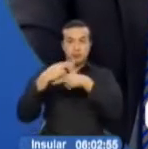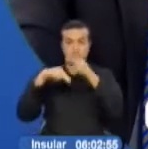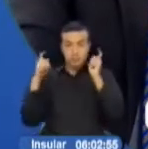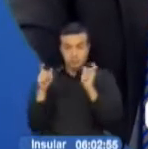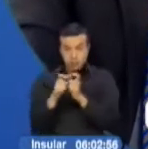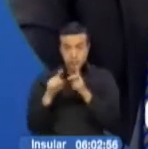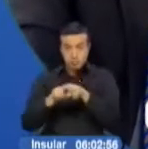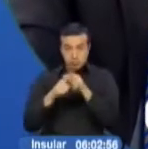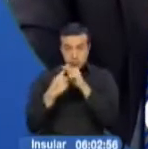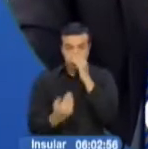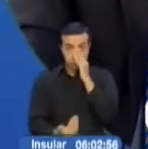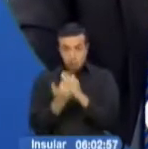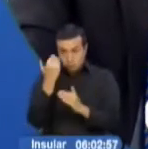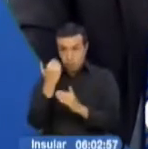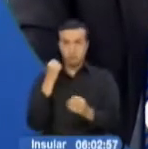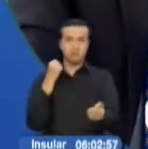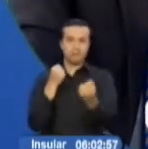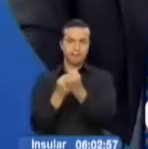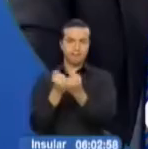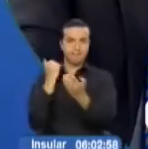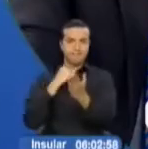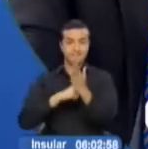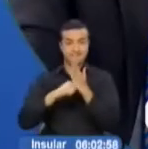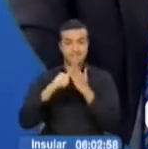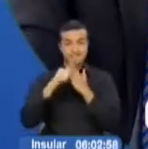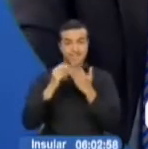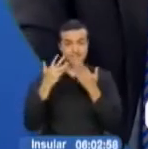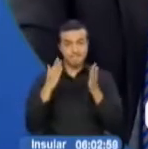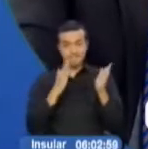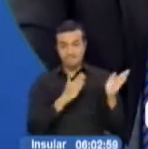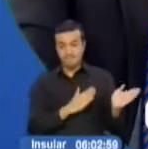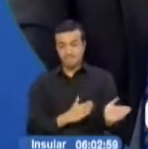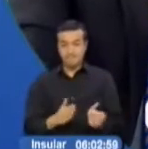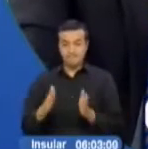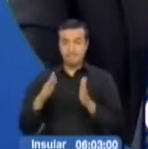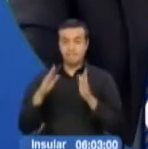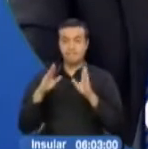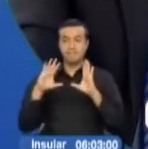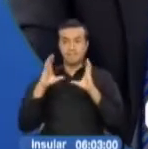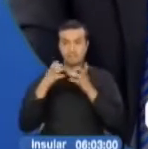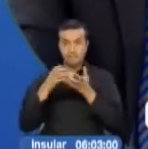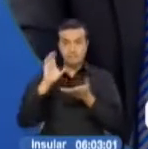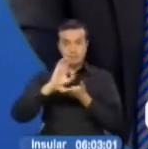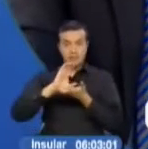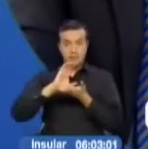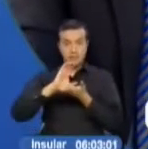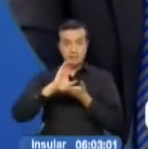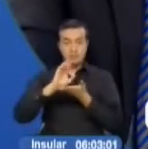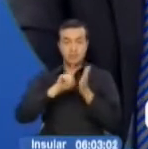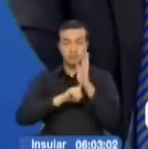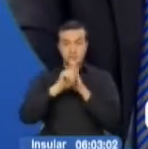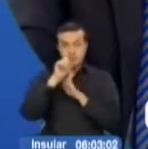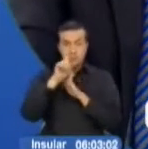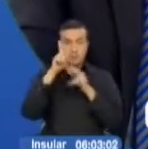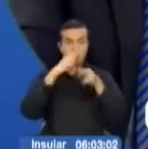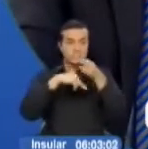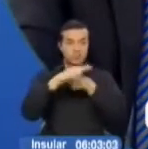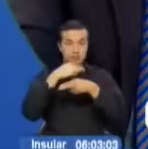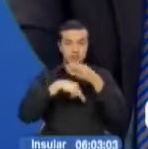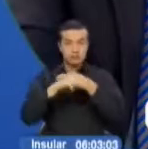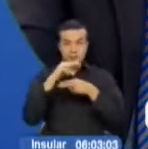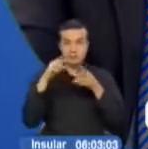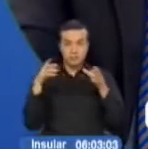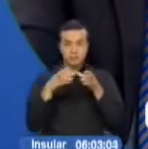MIPYMES. El ministerio en sí está también organizando una red de centros de desarrollo empresarial ciudadano que van a